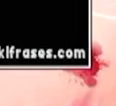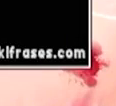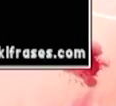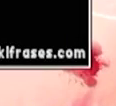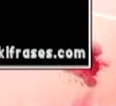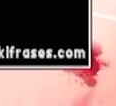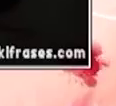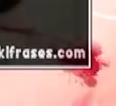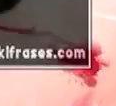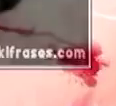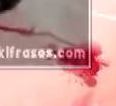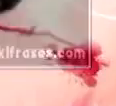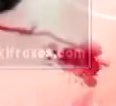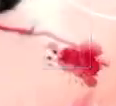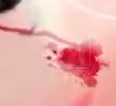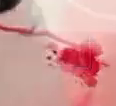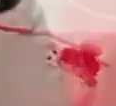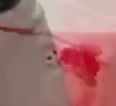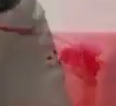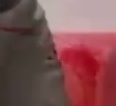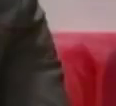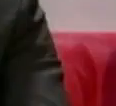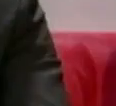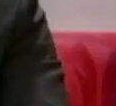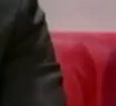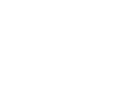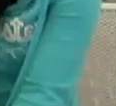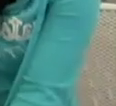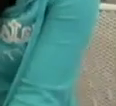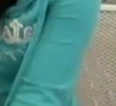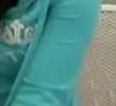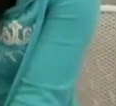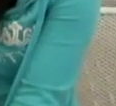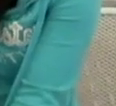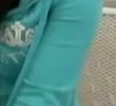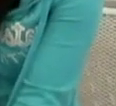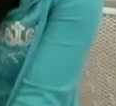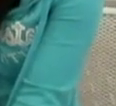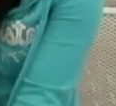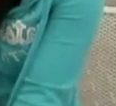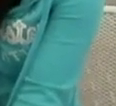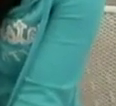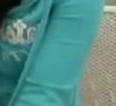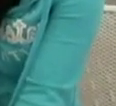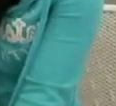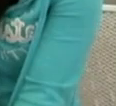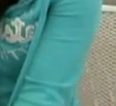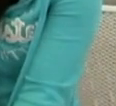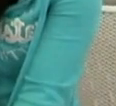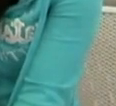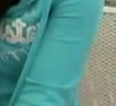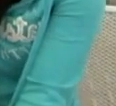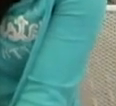coito, tiene que estar implicado la parte del amor. Bueno, la confianza y la fidelidad son la base de una buena relación. Y